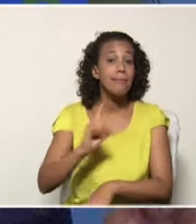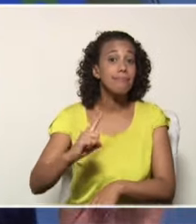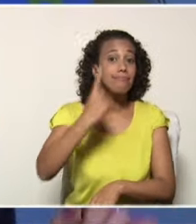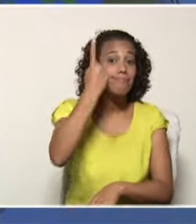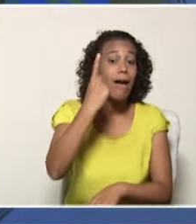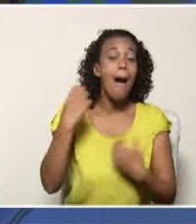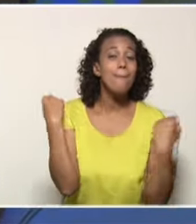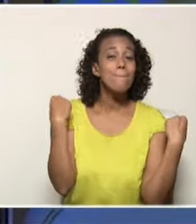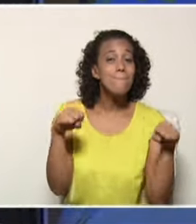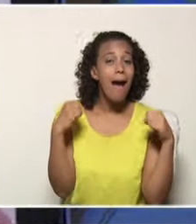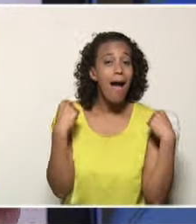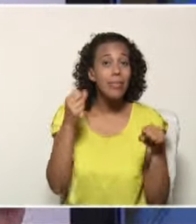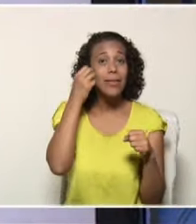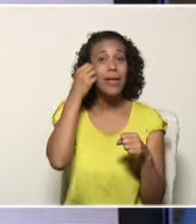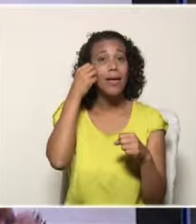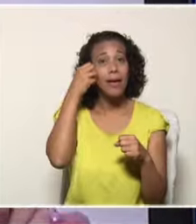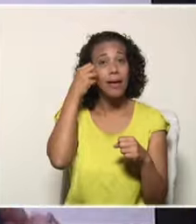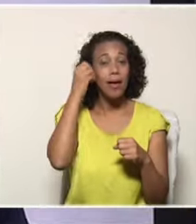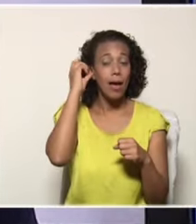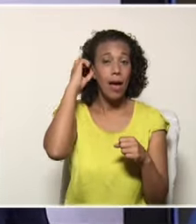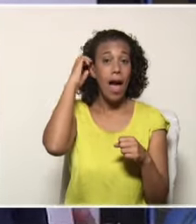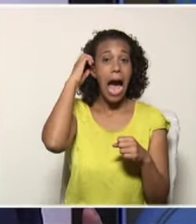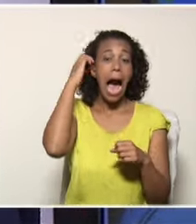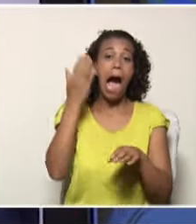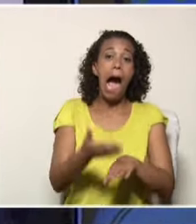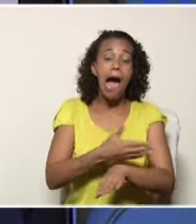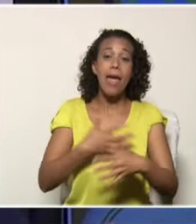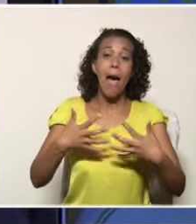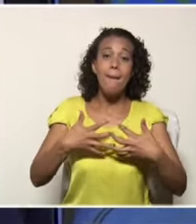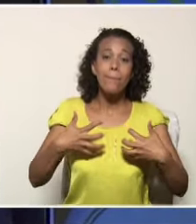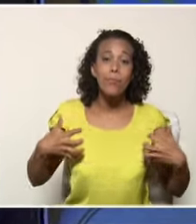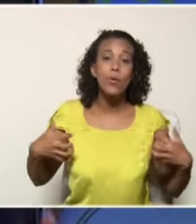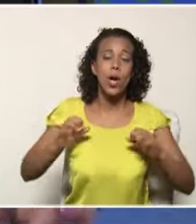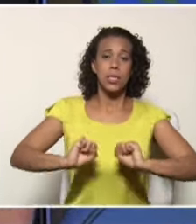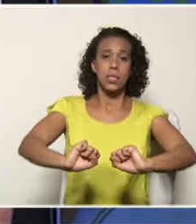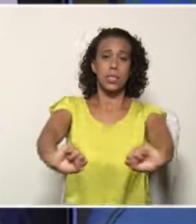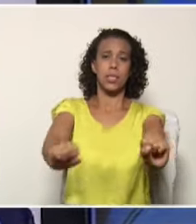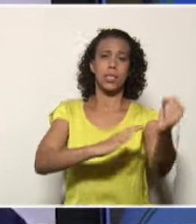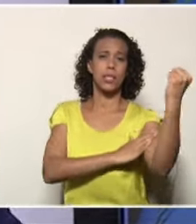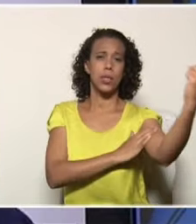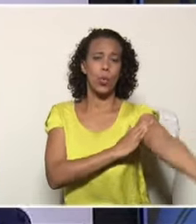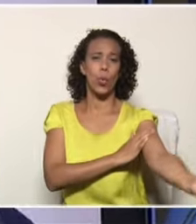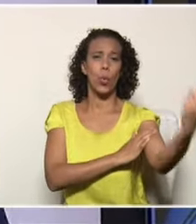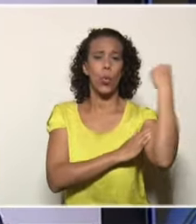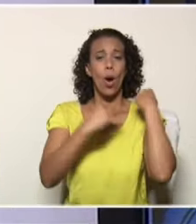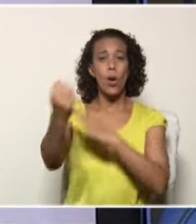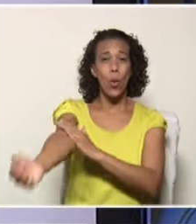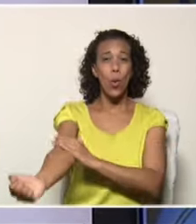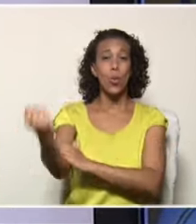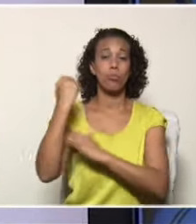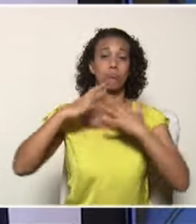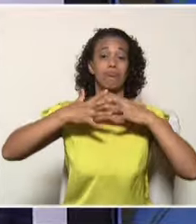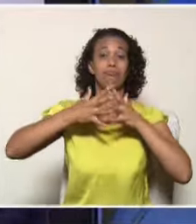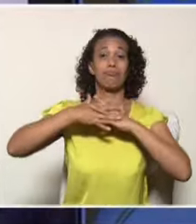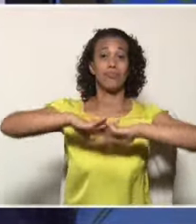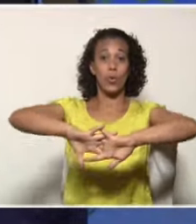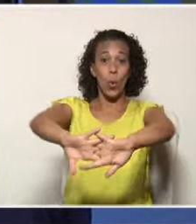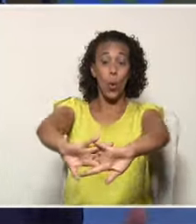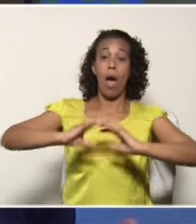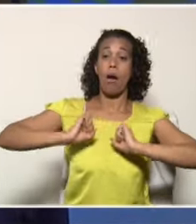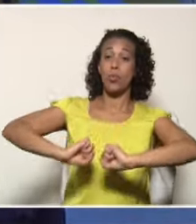debemos practicar la elongación muscular y la movilidad articular para evitar lesiones. Y por